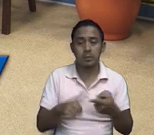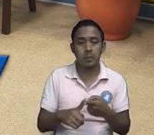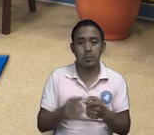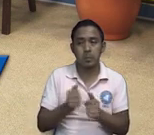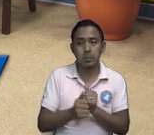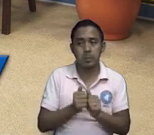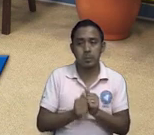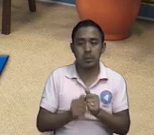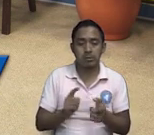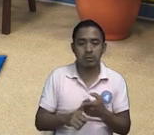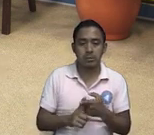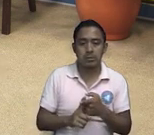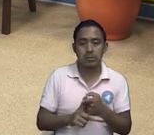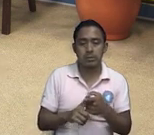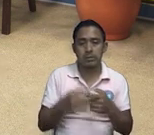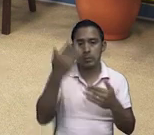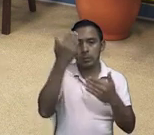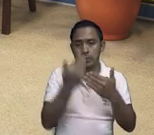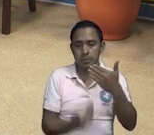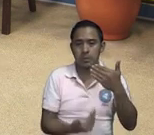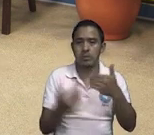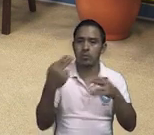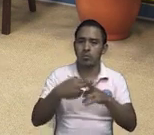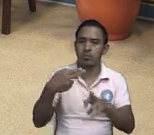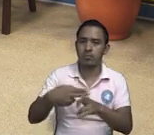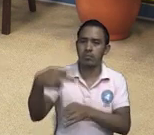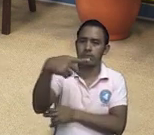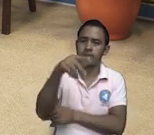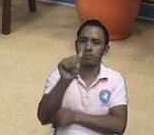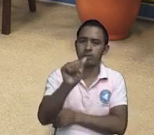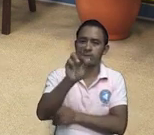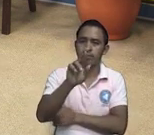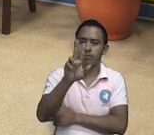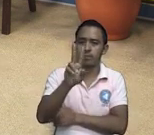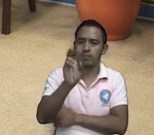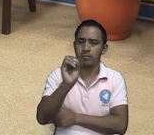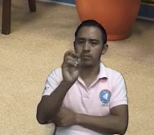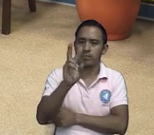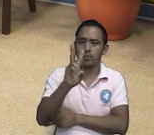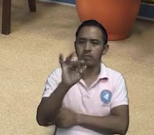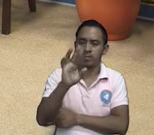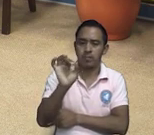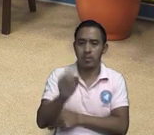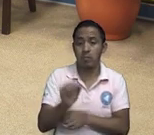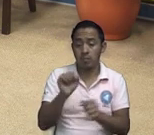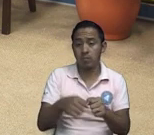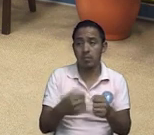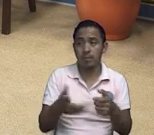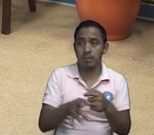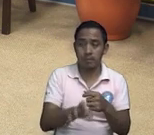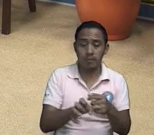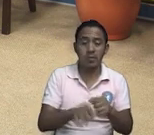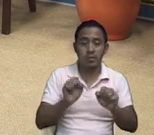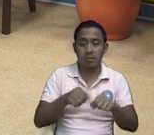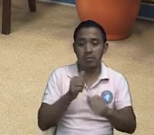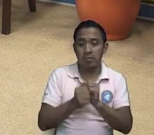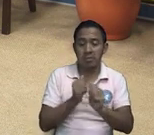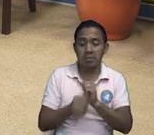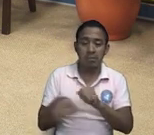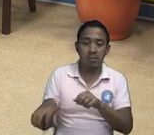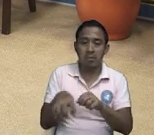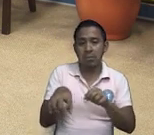por ejemplo, con parálisis, por ejemplo, el parvovirus. Es un virus que ataca el sistema nervioso de los perros y puede dejarlos con lesiones e